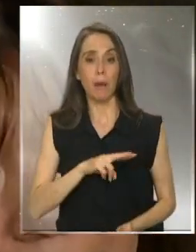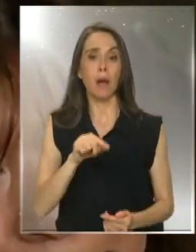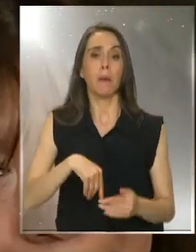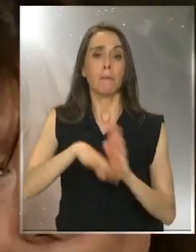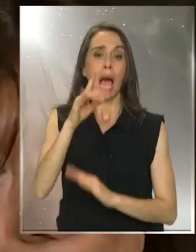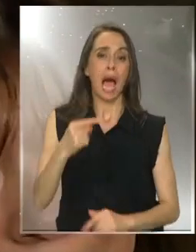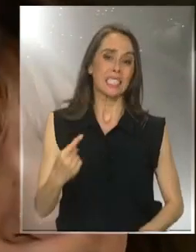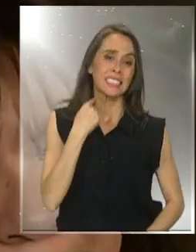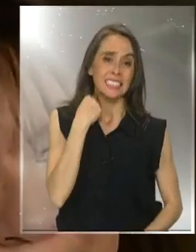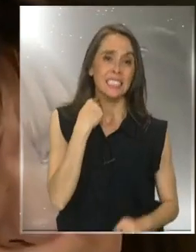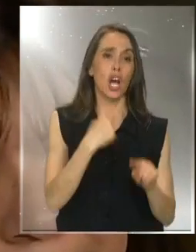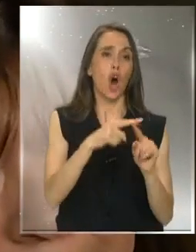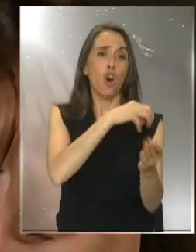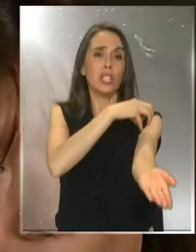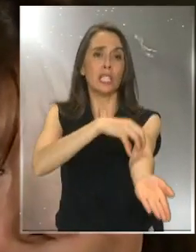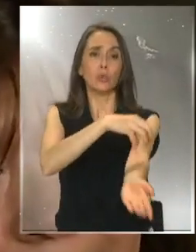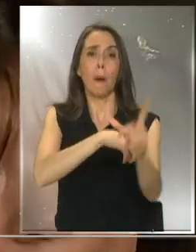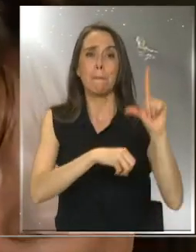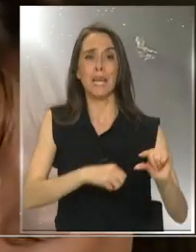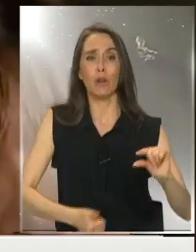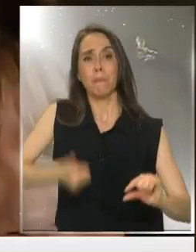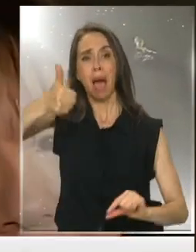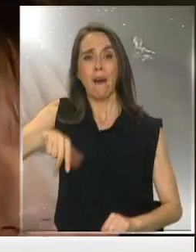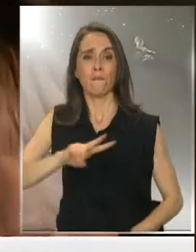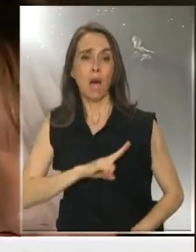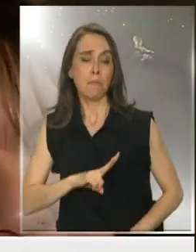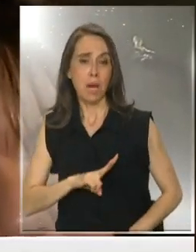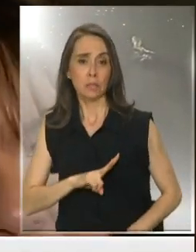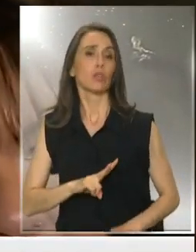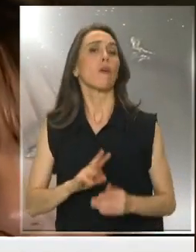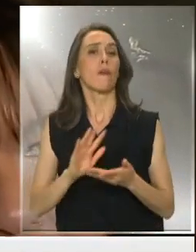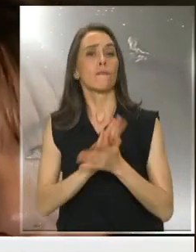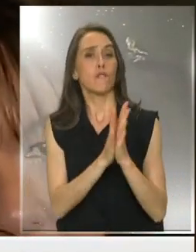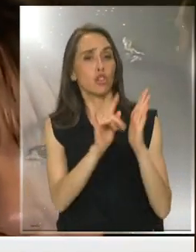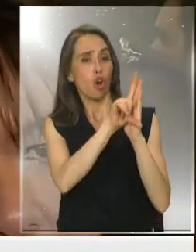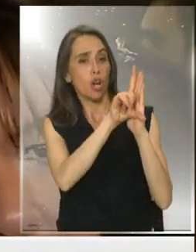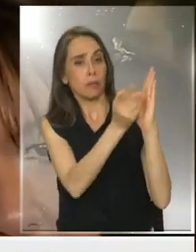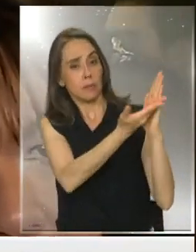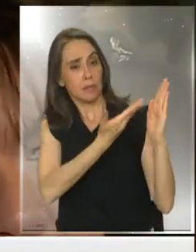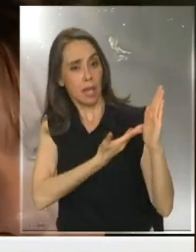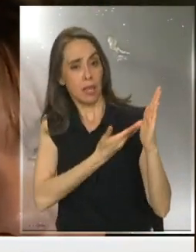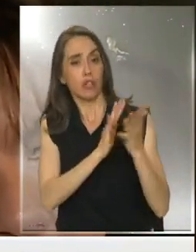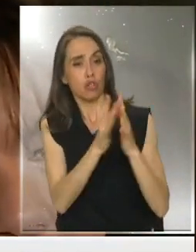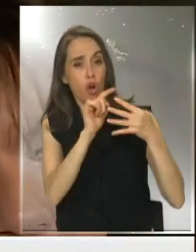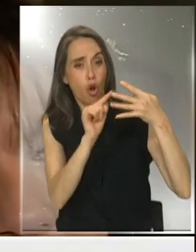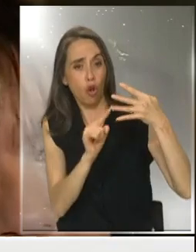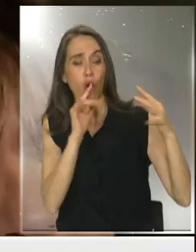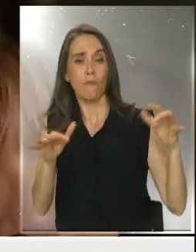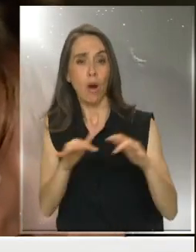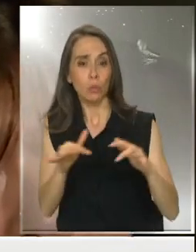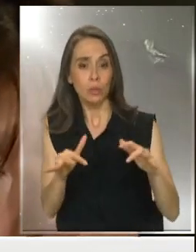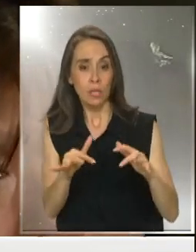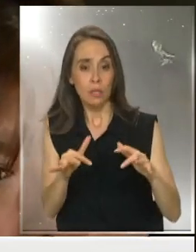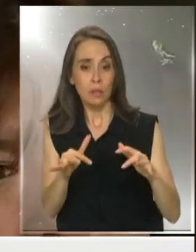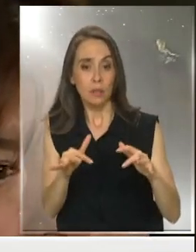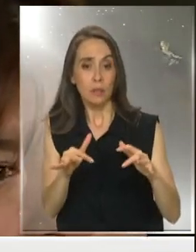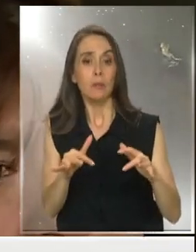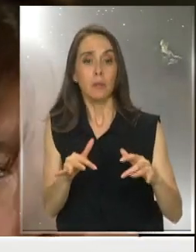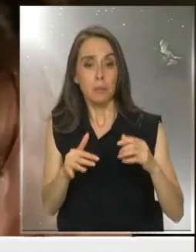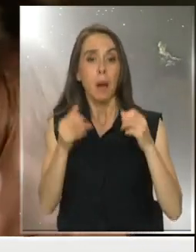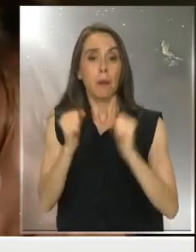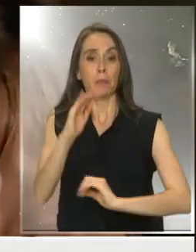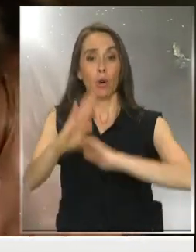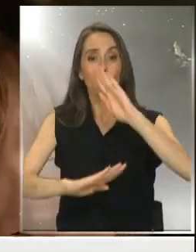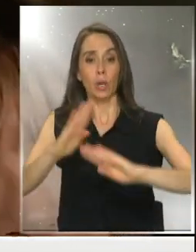especial a otras ciudades y nosotros vamos a ocupar todas las herramientas, todos los medios, todos los mecanismos que estén a disposición para